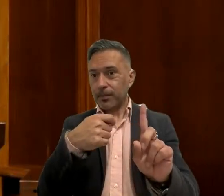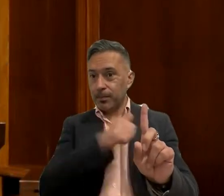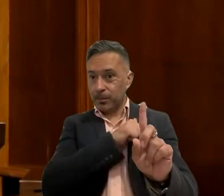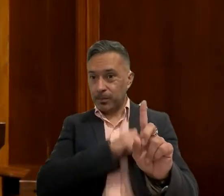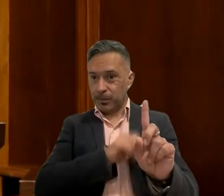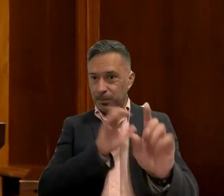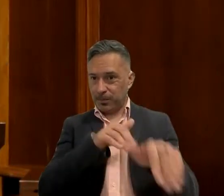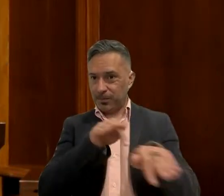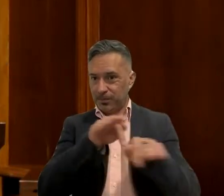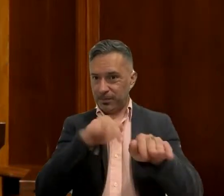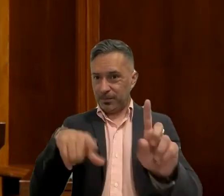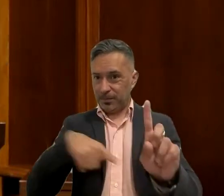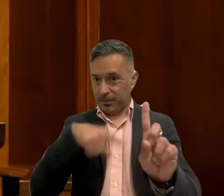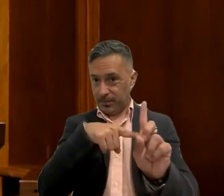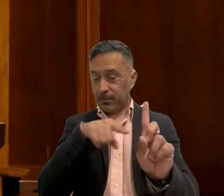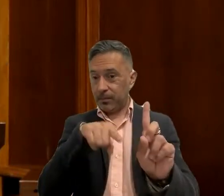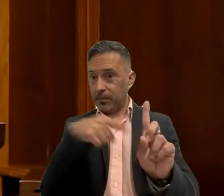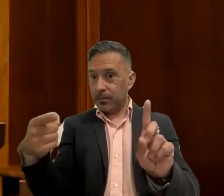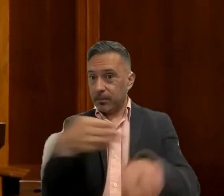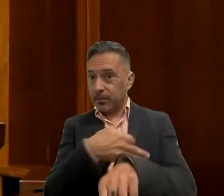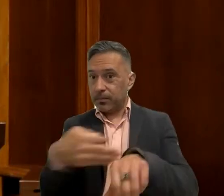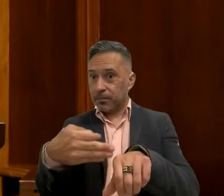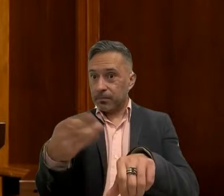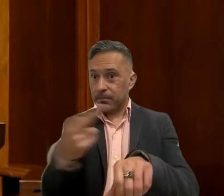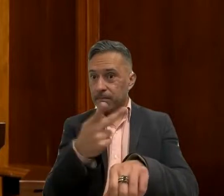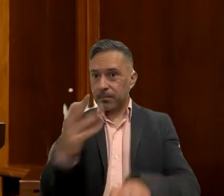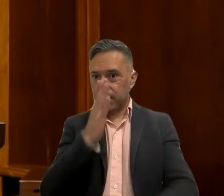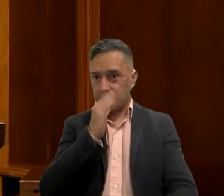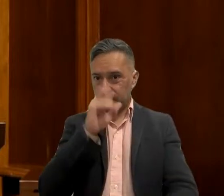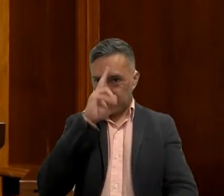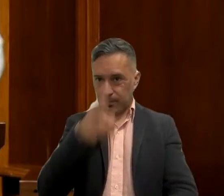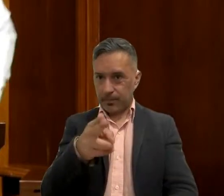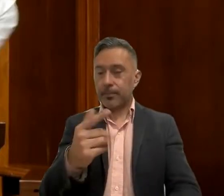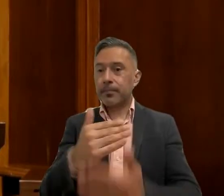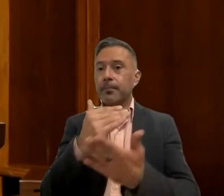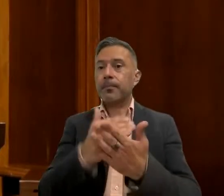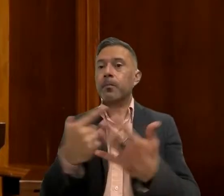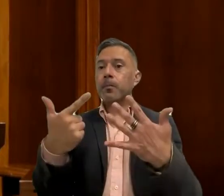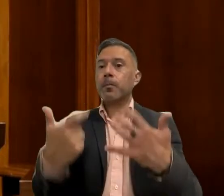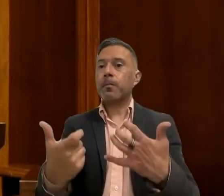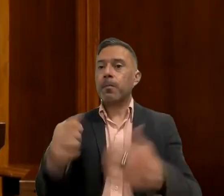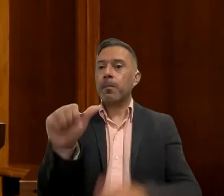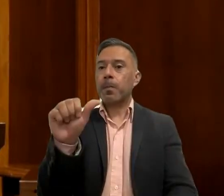cargo para el que se postula. Séptima a